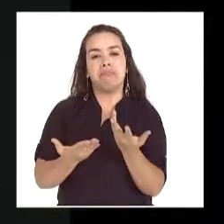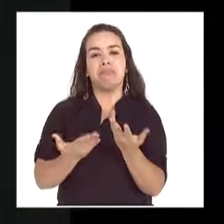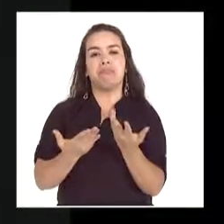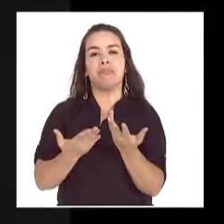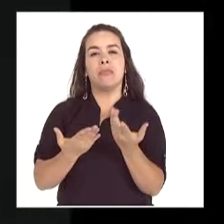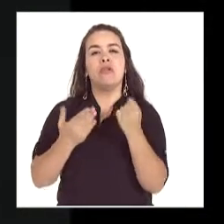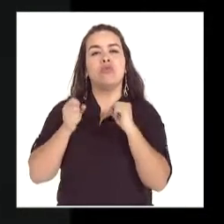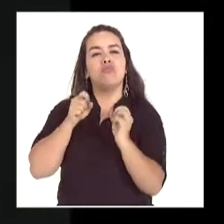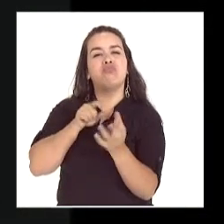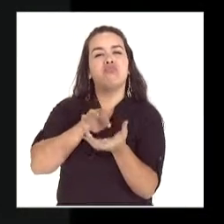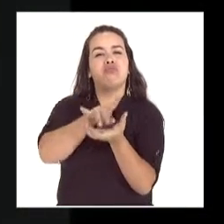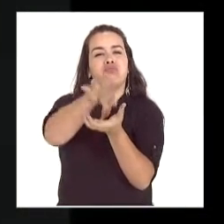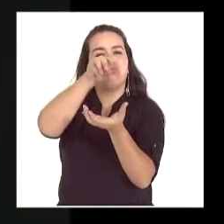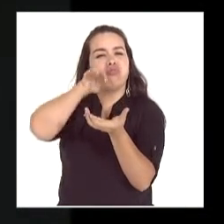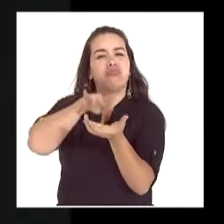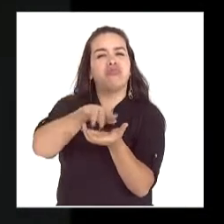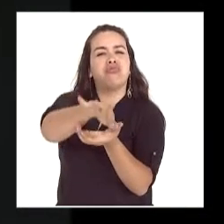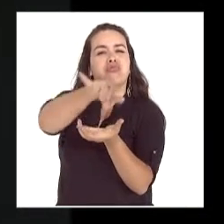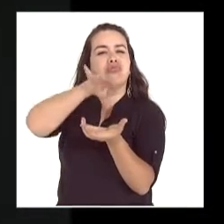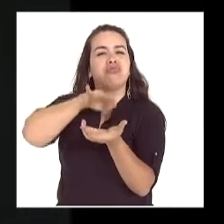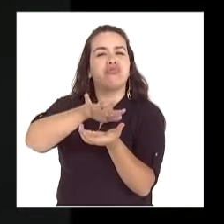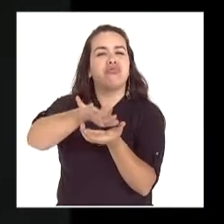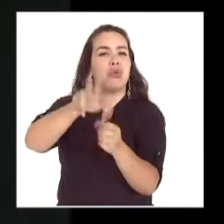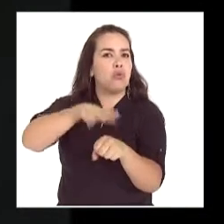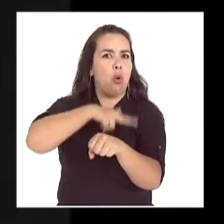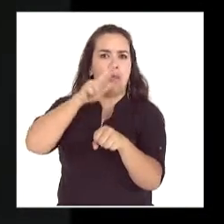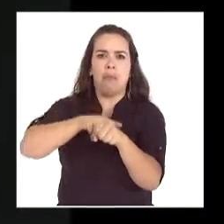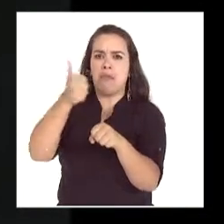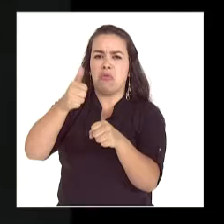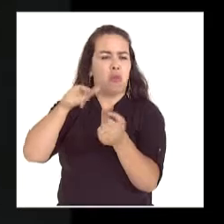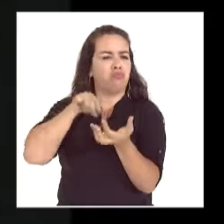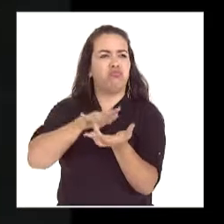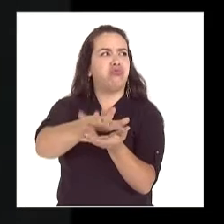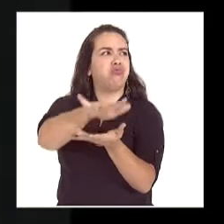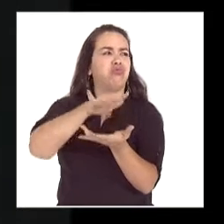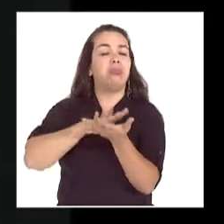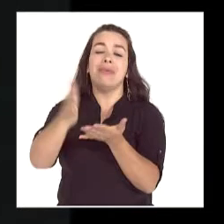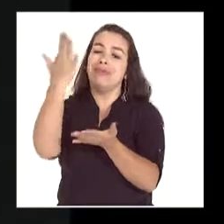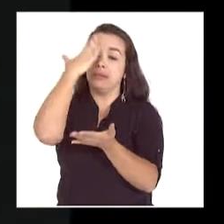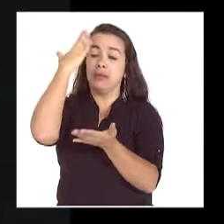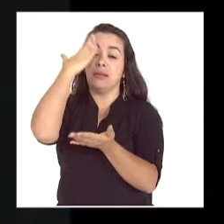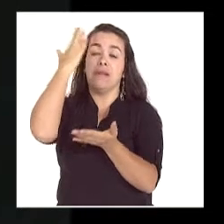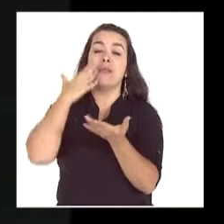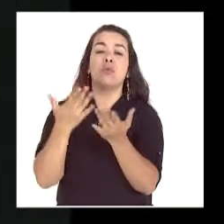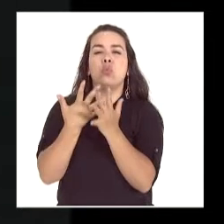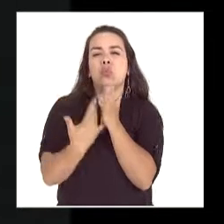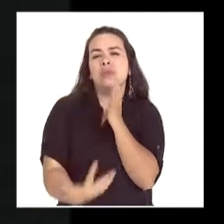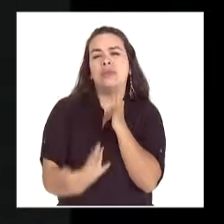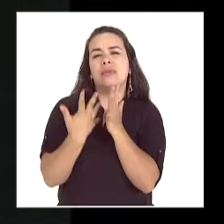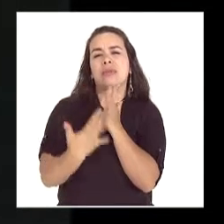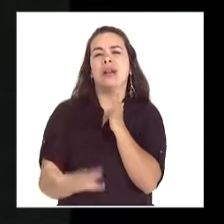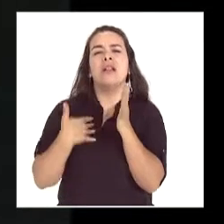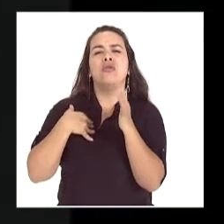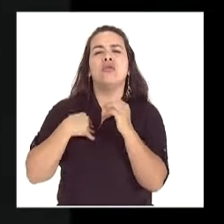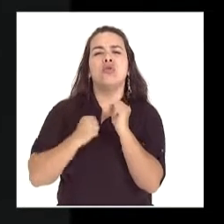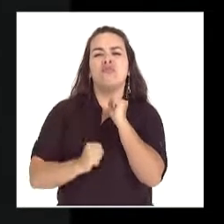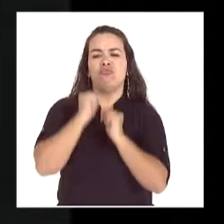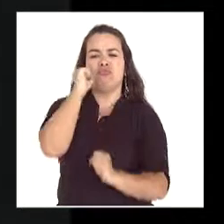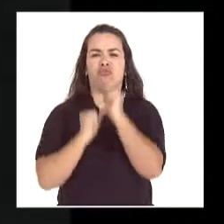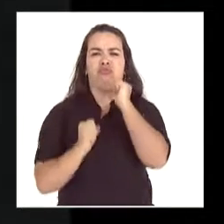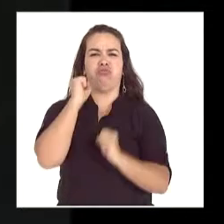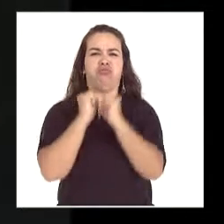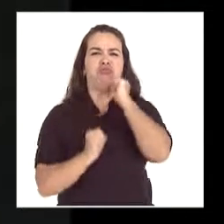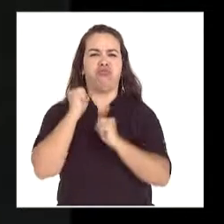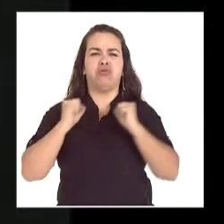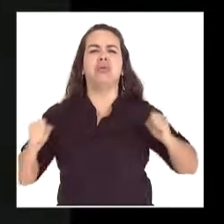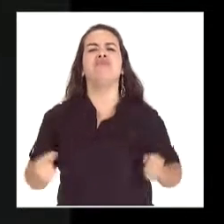un flujo de sangre suficiente, entendiendo que la sangre es la que lleva el oxígeno a todas